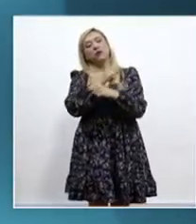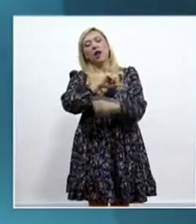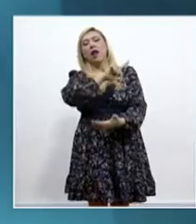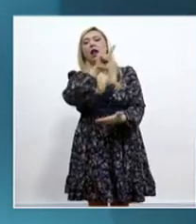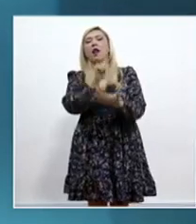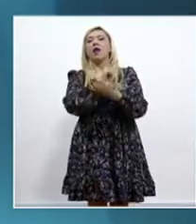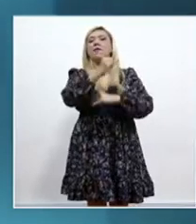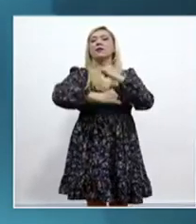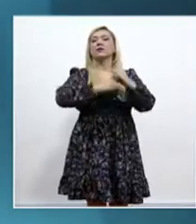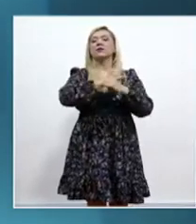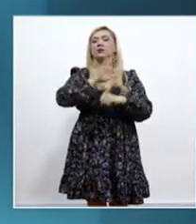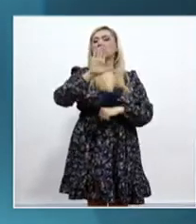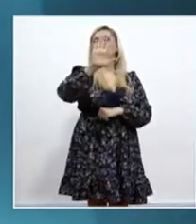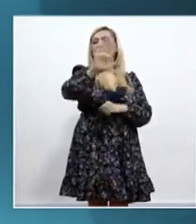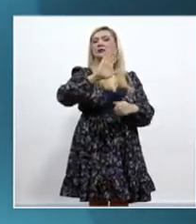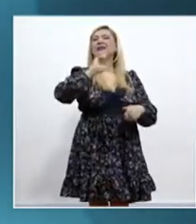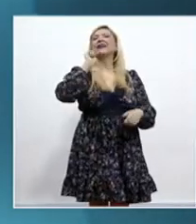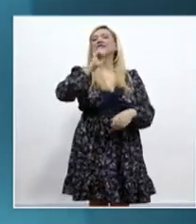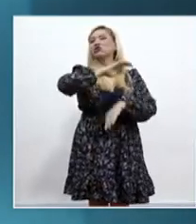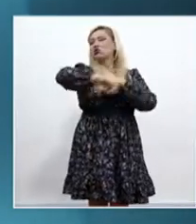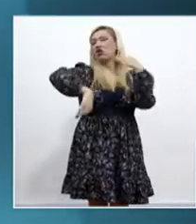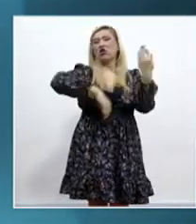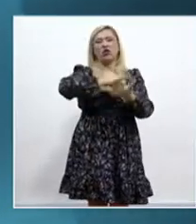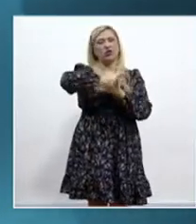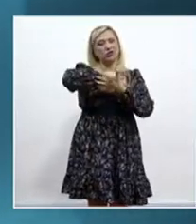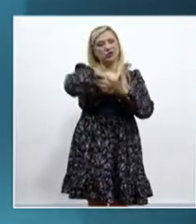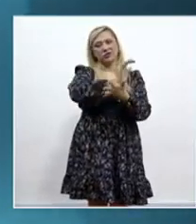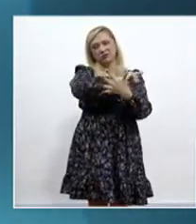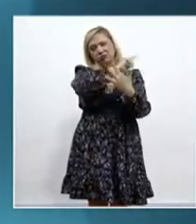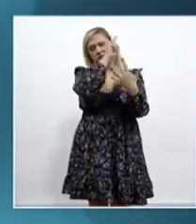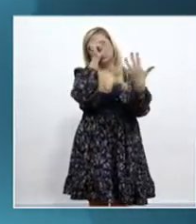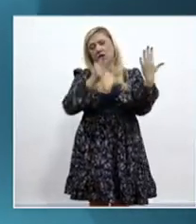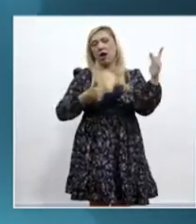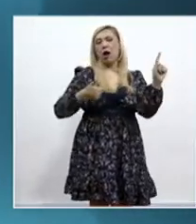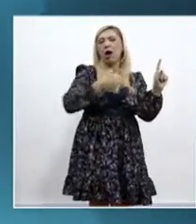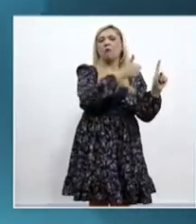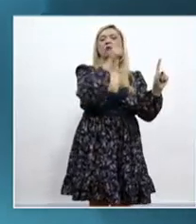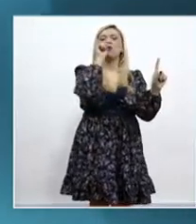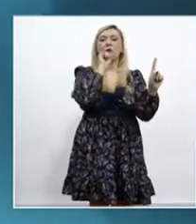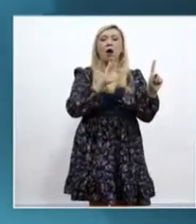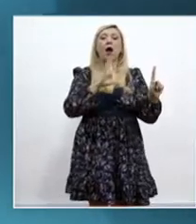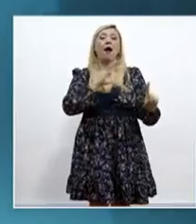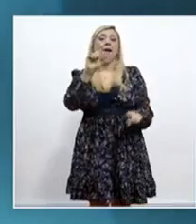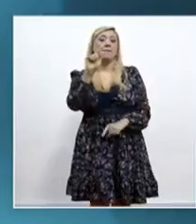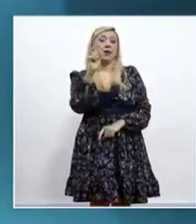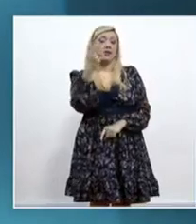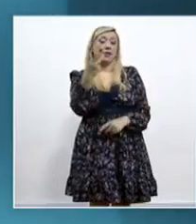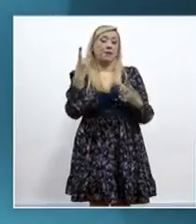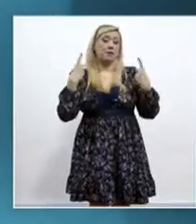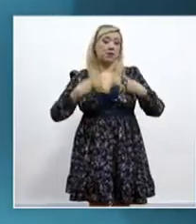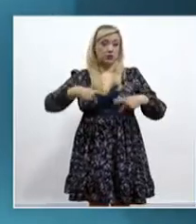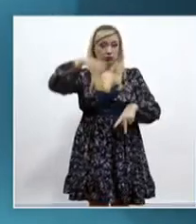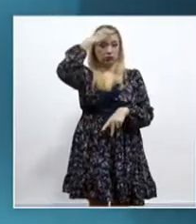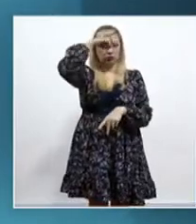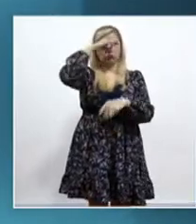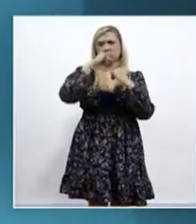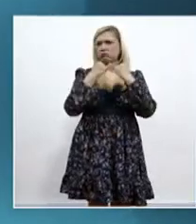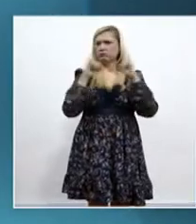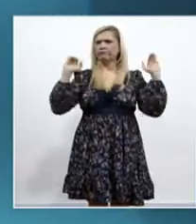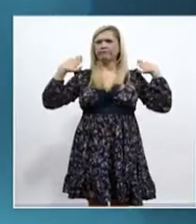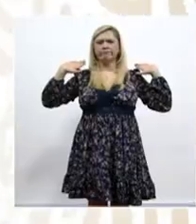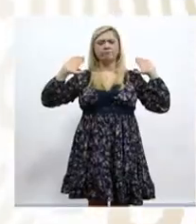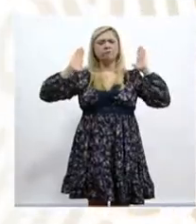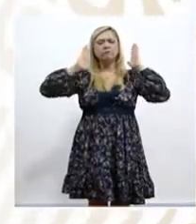impartidoras de justicia, pues con ello se evita que se declare nulo todo lo acatado en caso de que se determine que el órgano jurisdiccional no